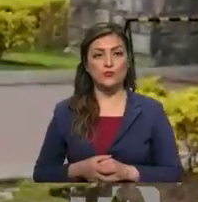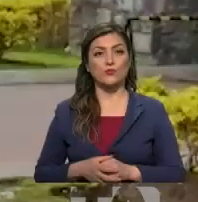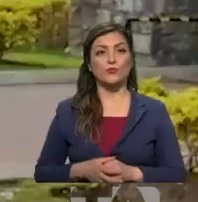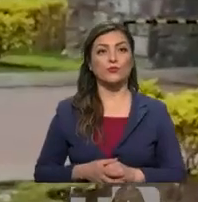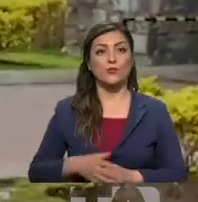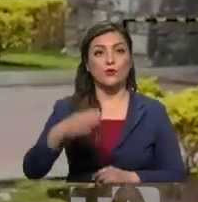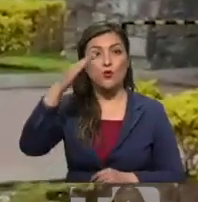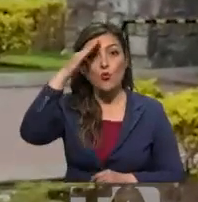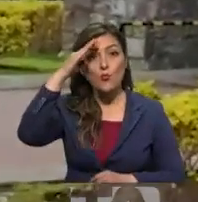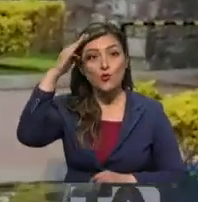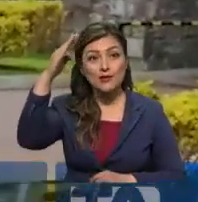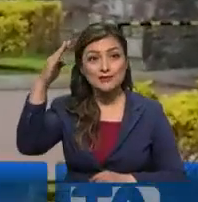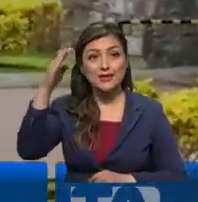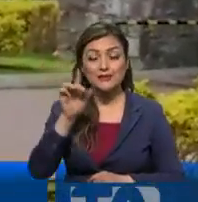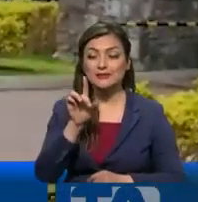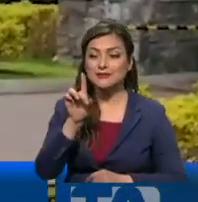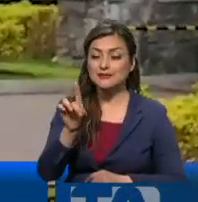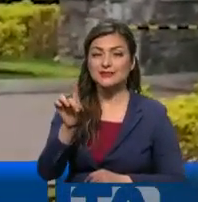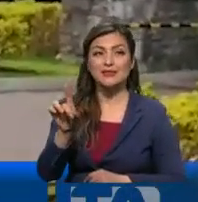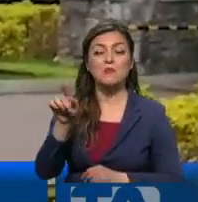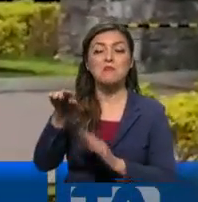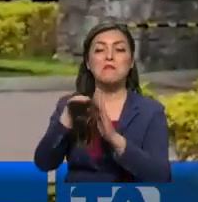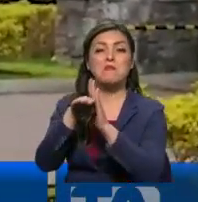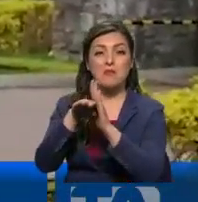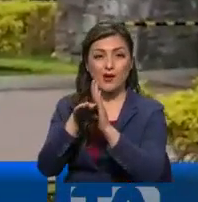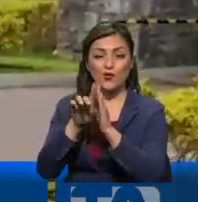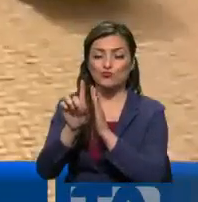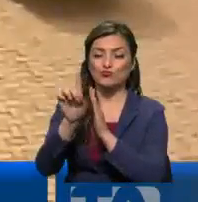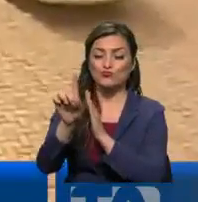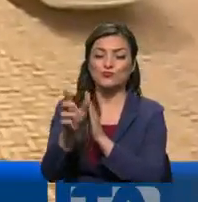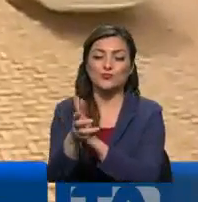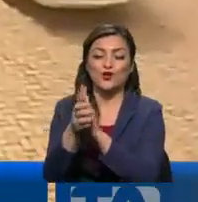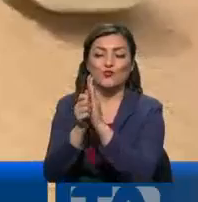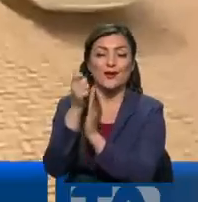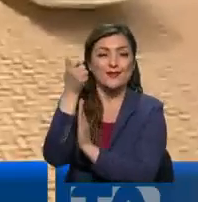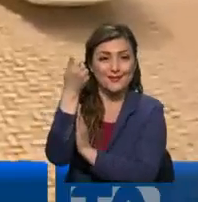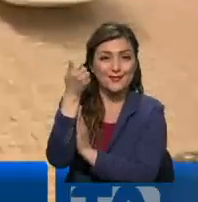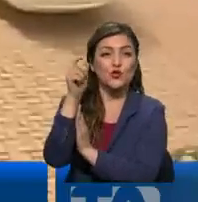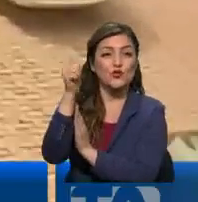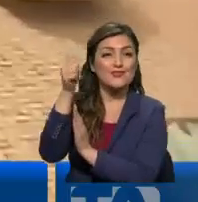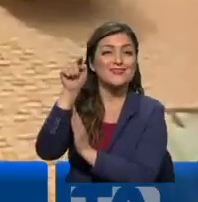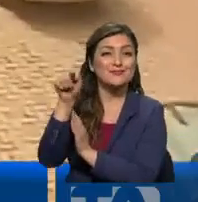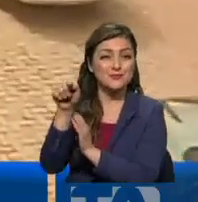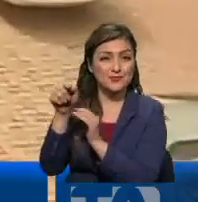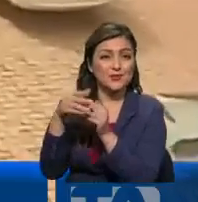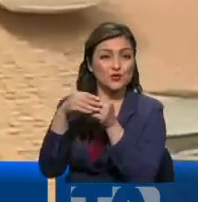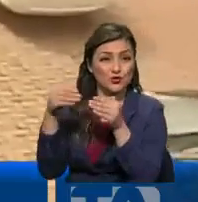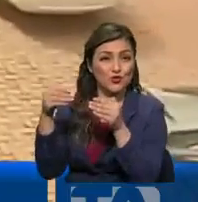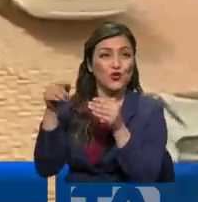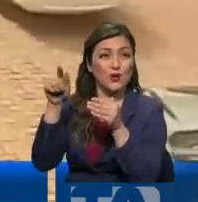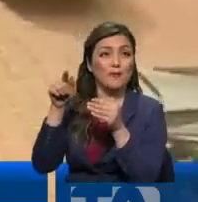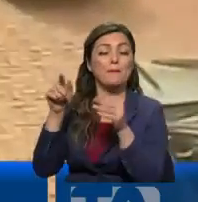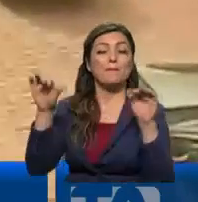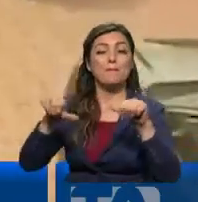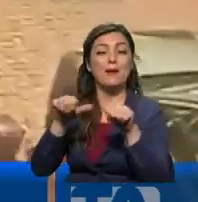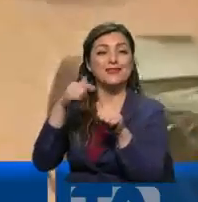Un policía que retiró $10,000 de una entidad financiera ubicada al interior de un centro comercial en el Valle de los Chillos, en el oriente de Quito, fue